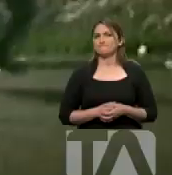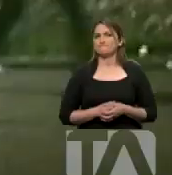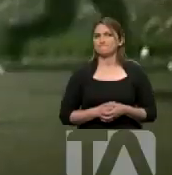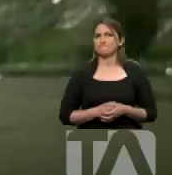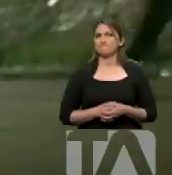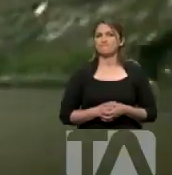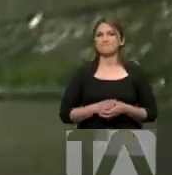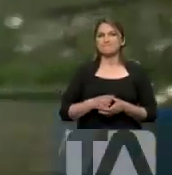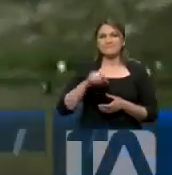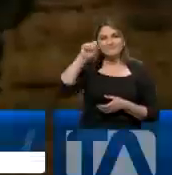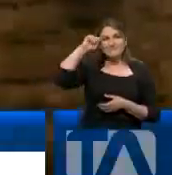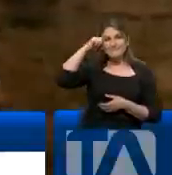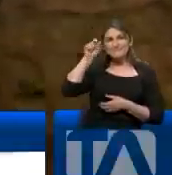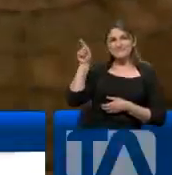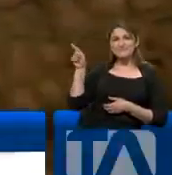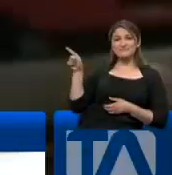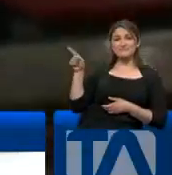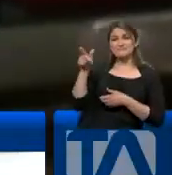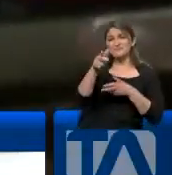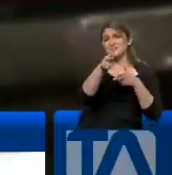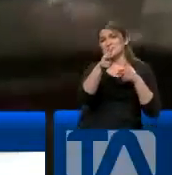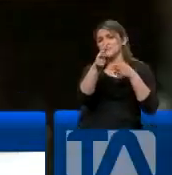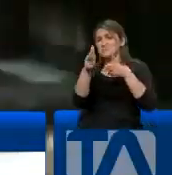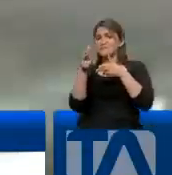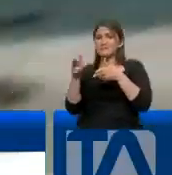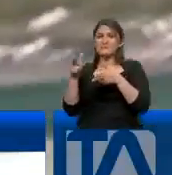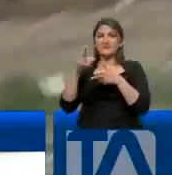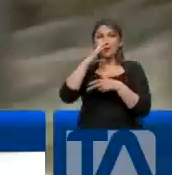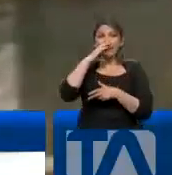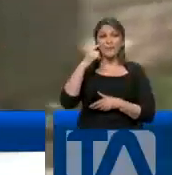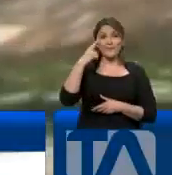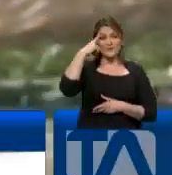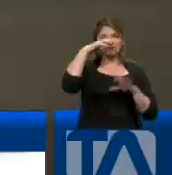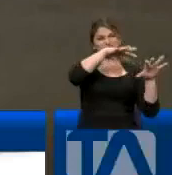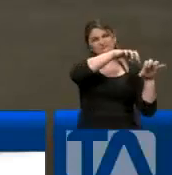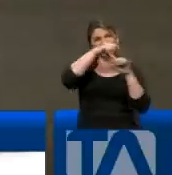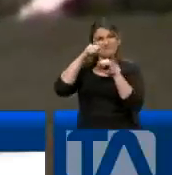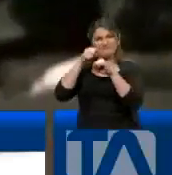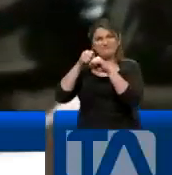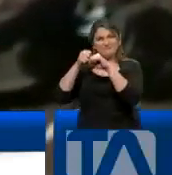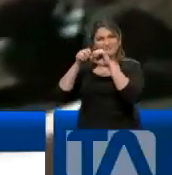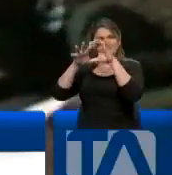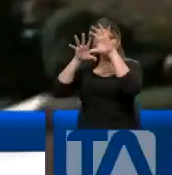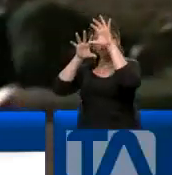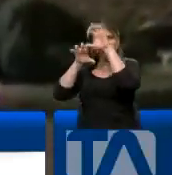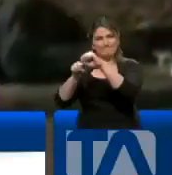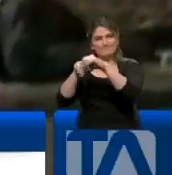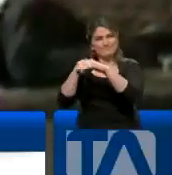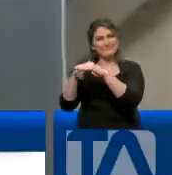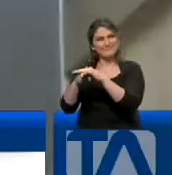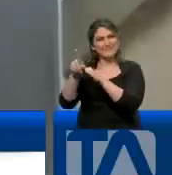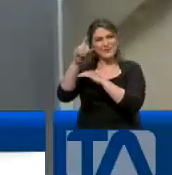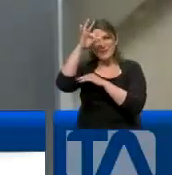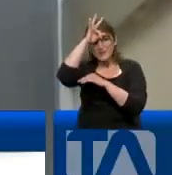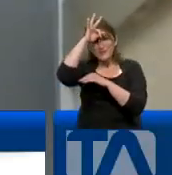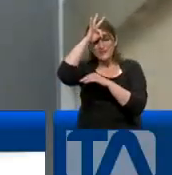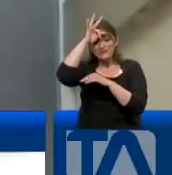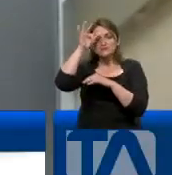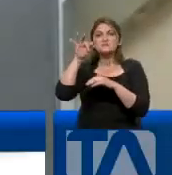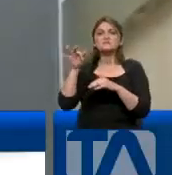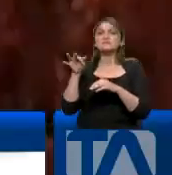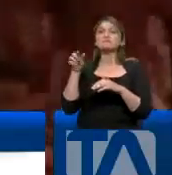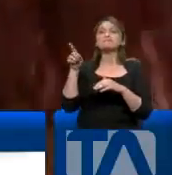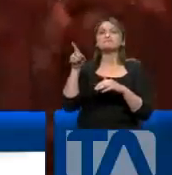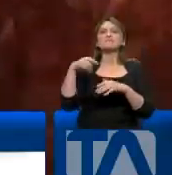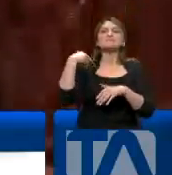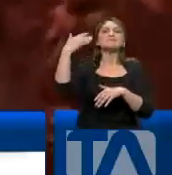Uno de los hechos que marcó la historia del gobierno del expresidente Rafael Correa y en el que basó gran parte de su popularidad, sin duda fue el